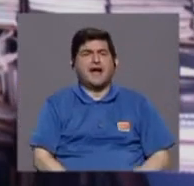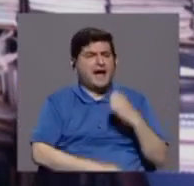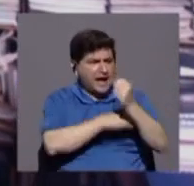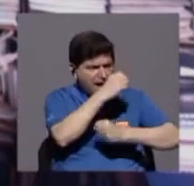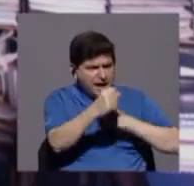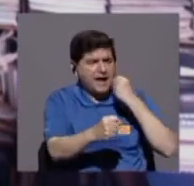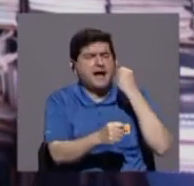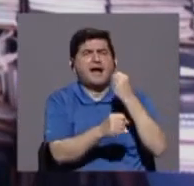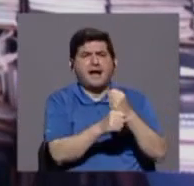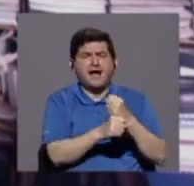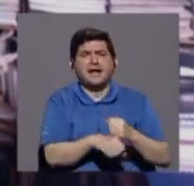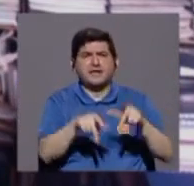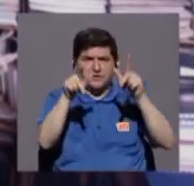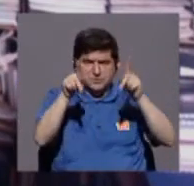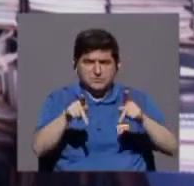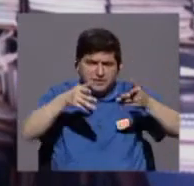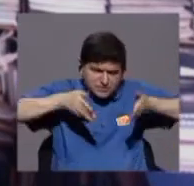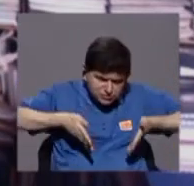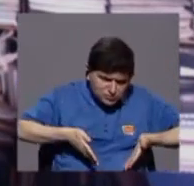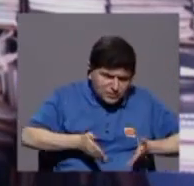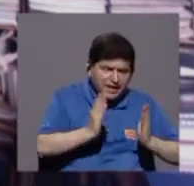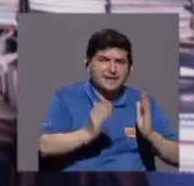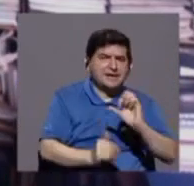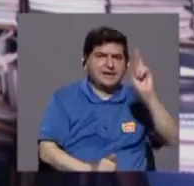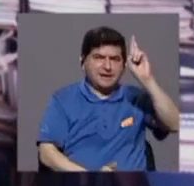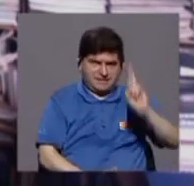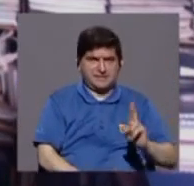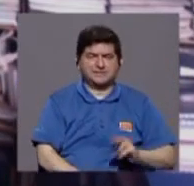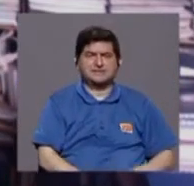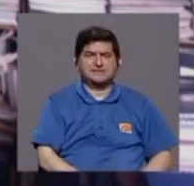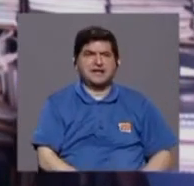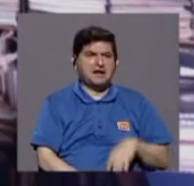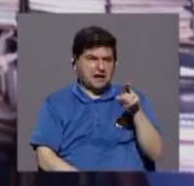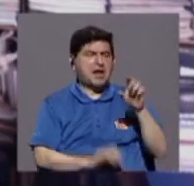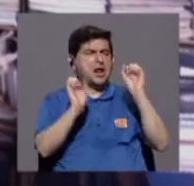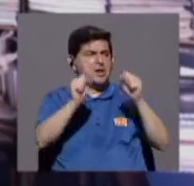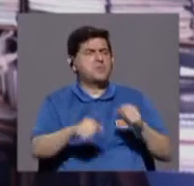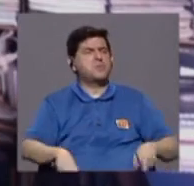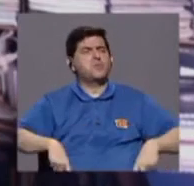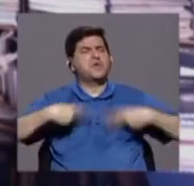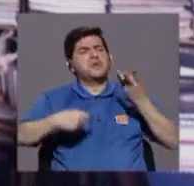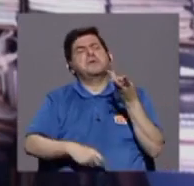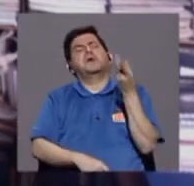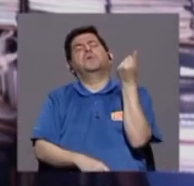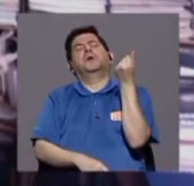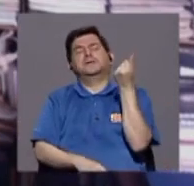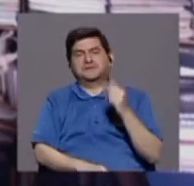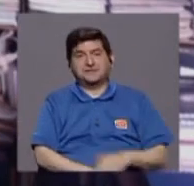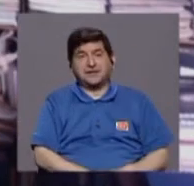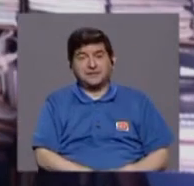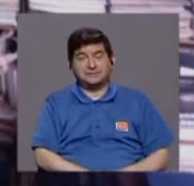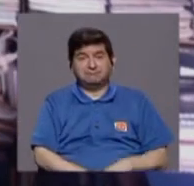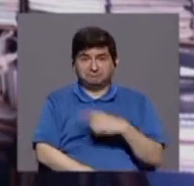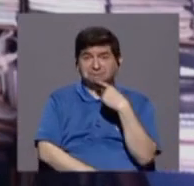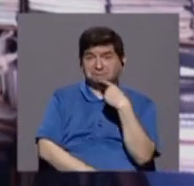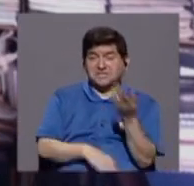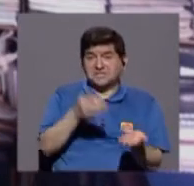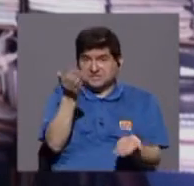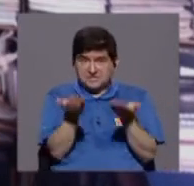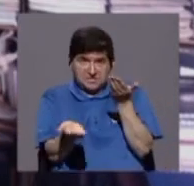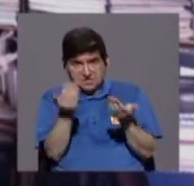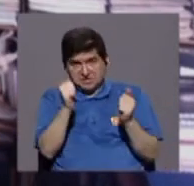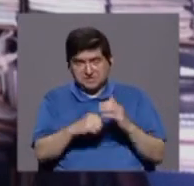años que cuando nace una persona en Costa Rica puede esperar vivir. Qué sé yo, para decir